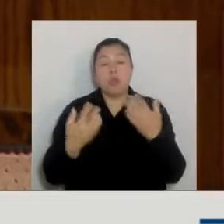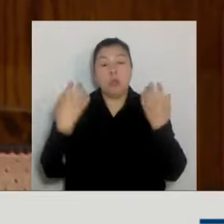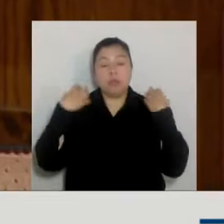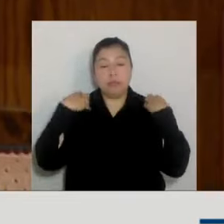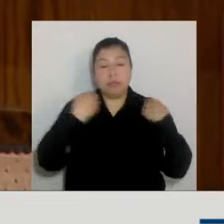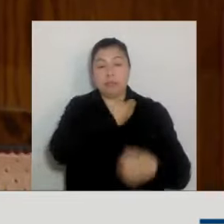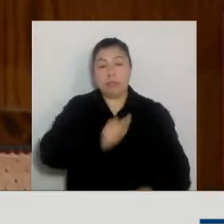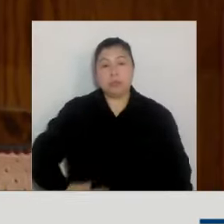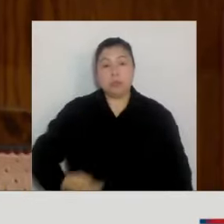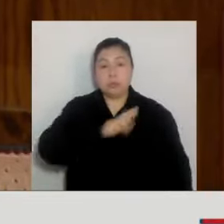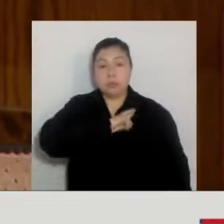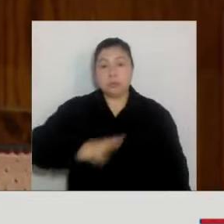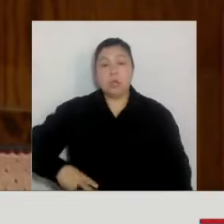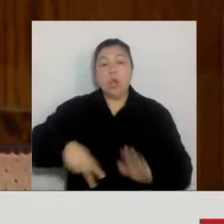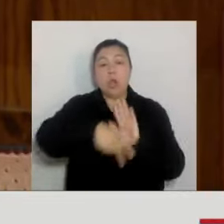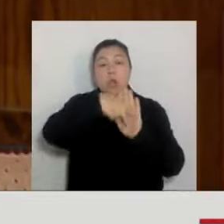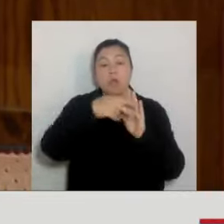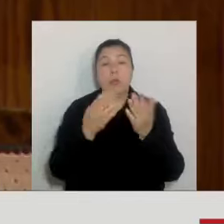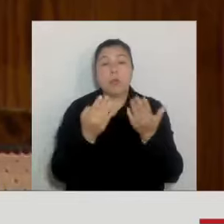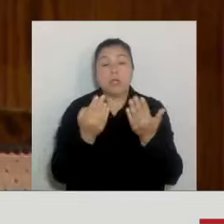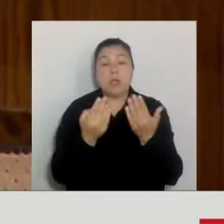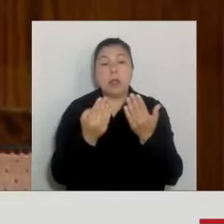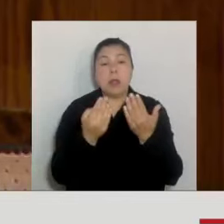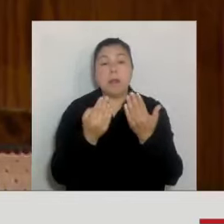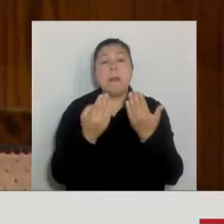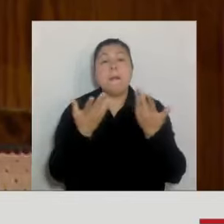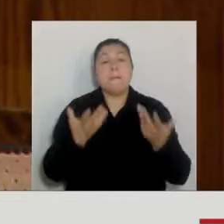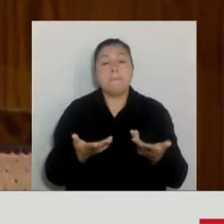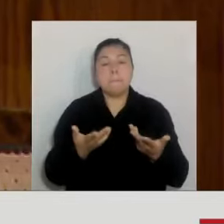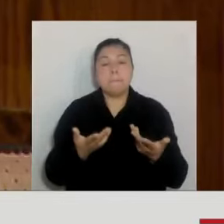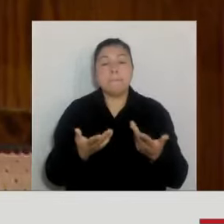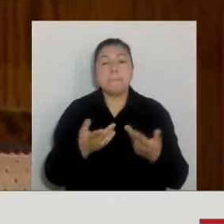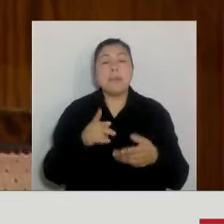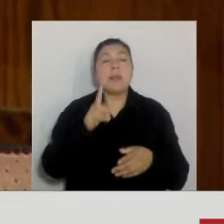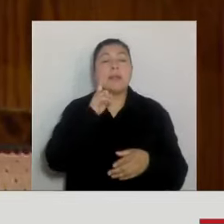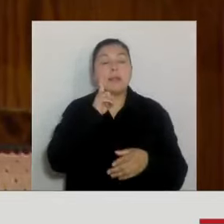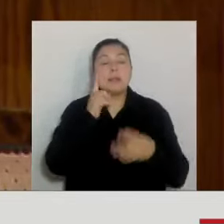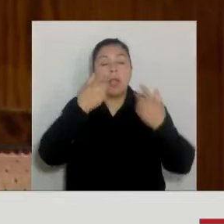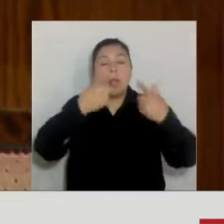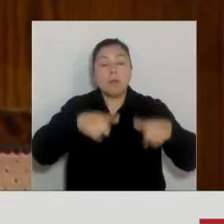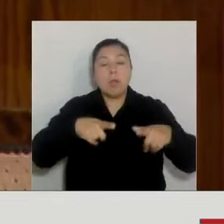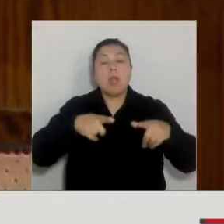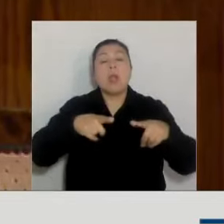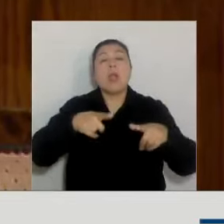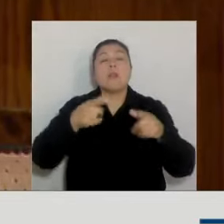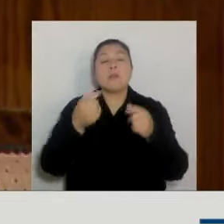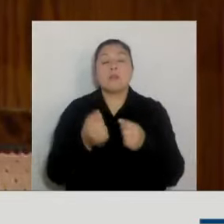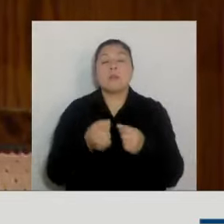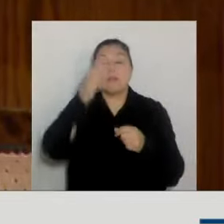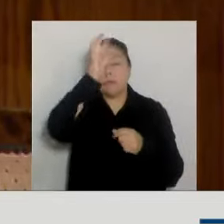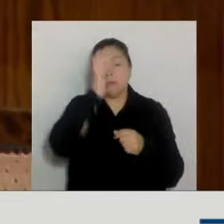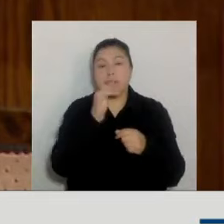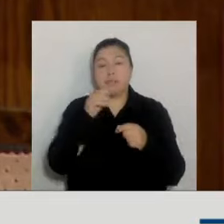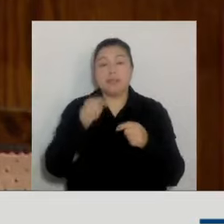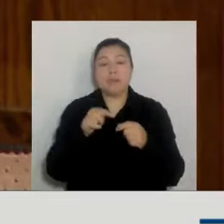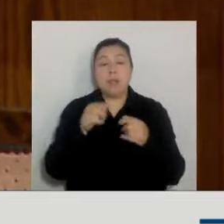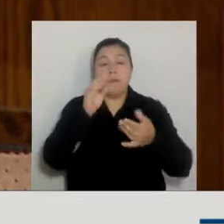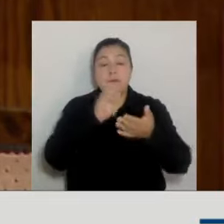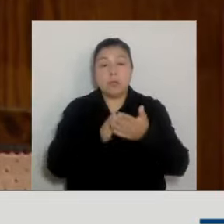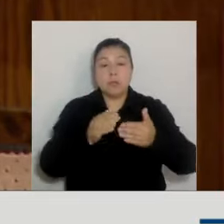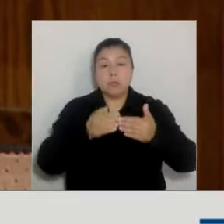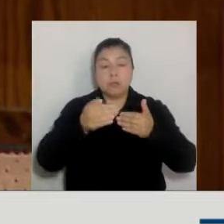establezca las normas necesarias para fijar la pl del personal de la agencia determinar la fecha de entrada en vigencia de la